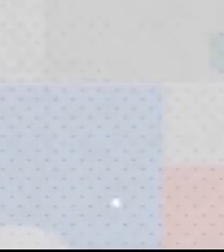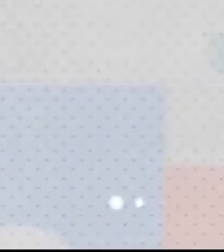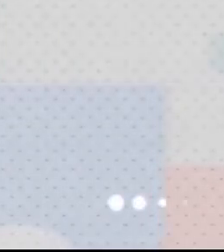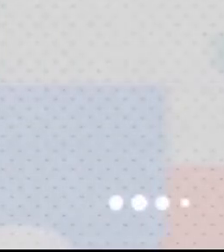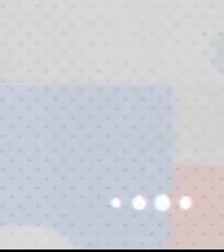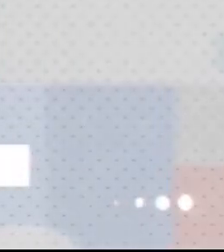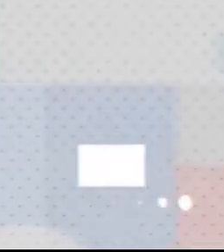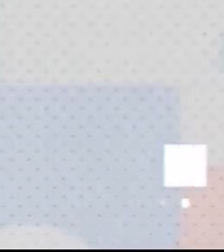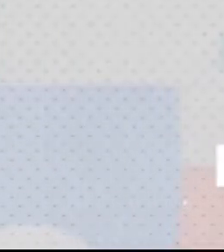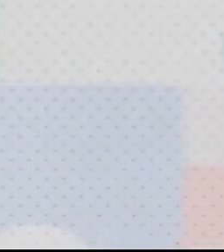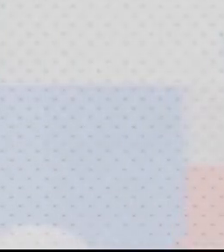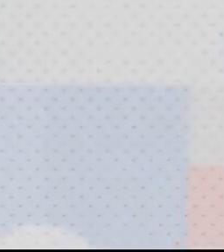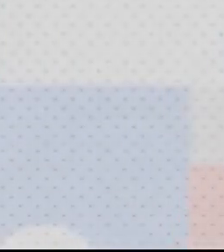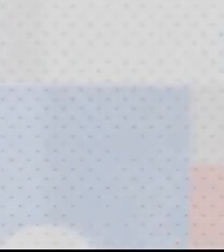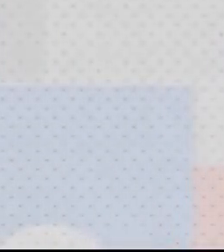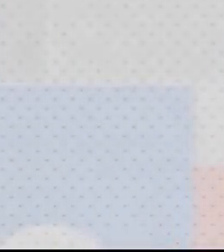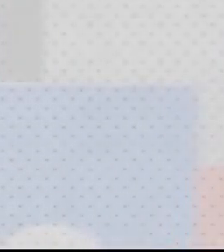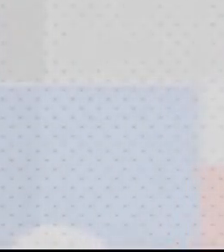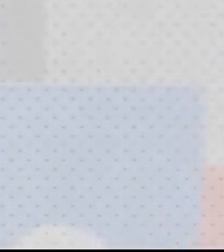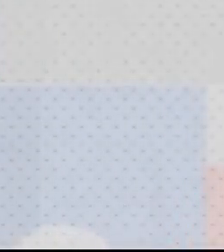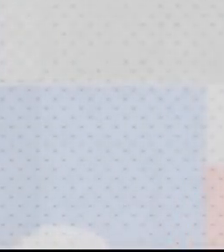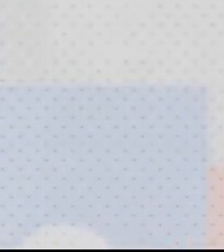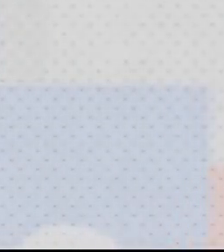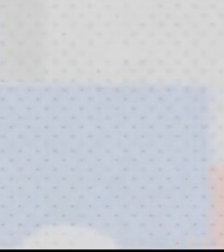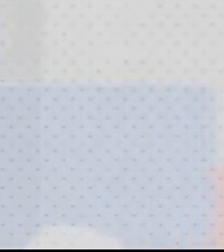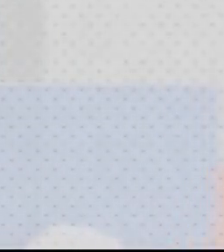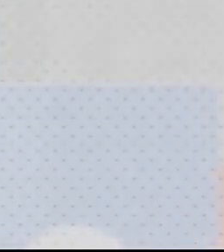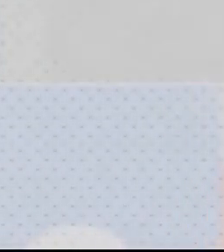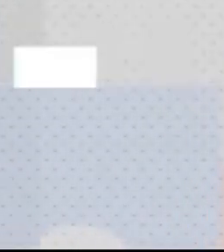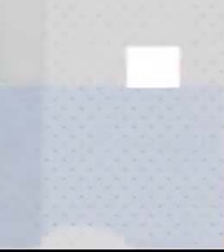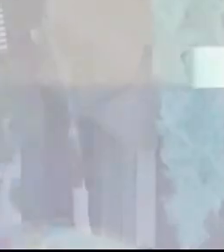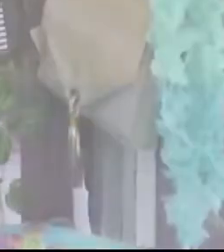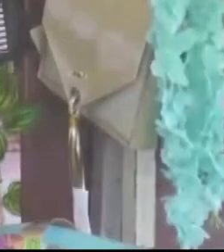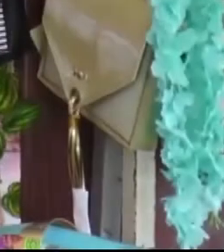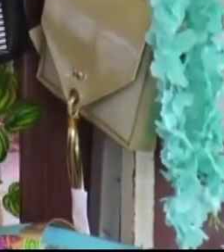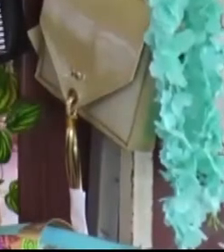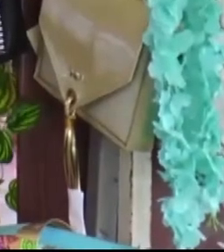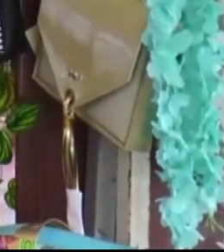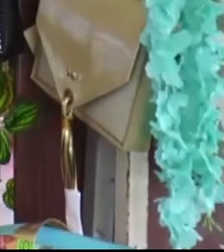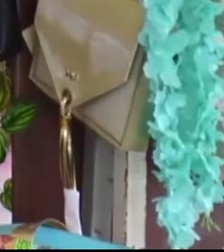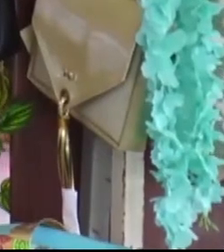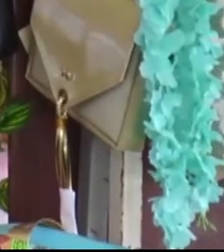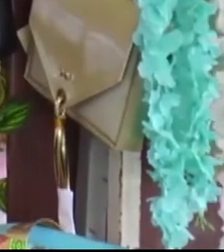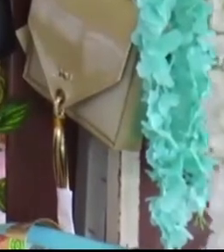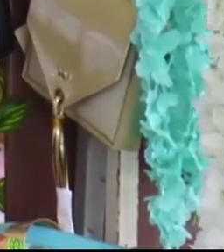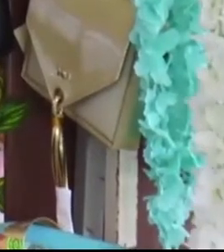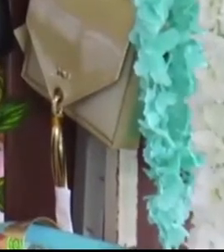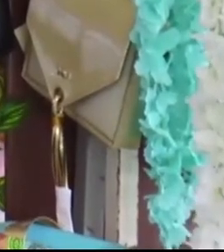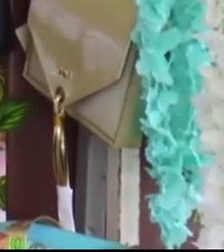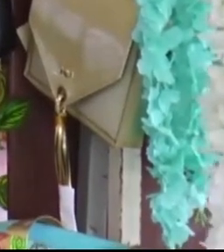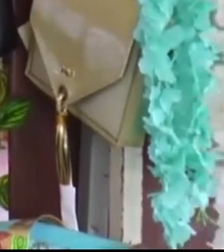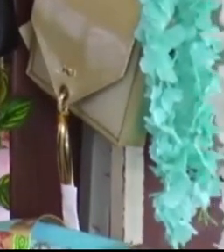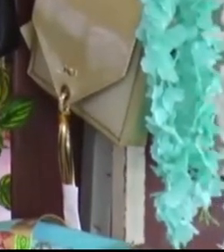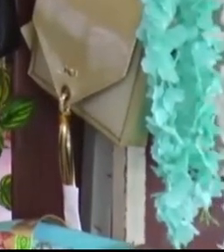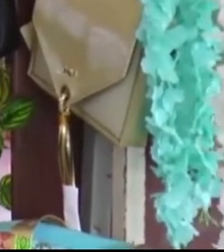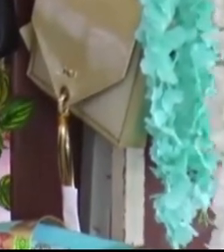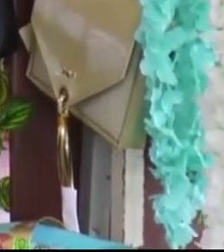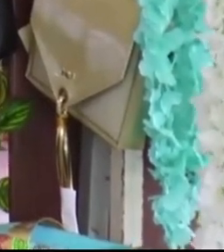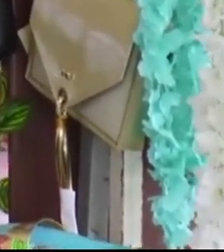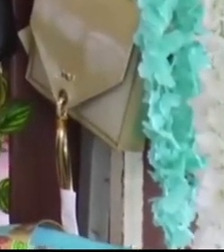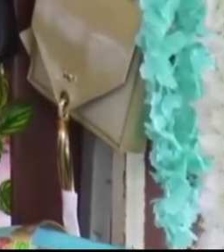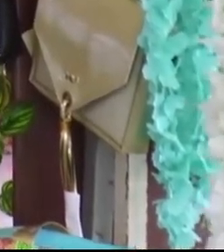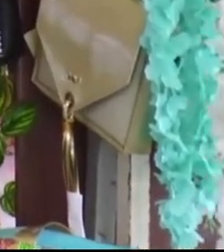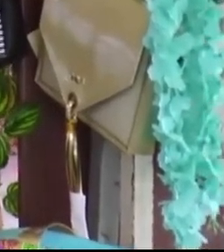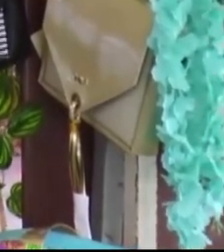Bueno, gracias por continuar con nosotros. El Traspatio